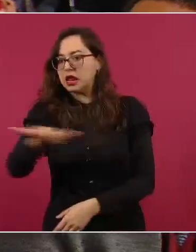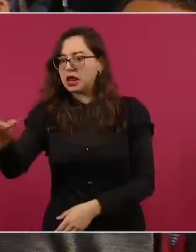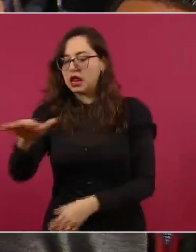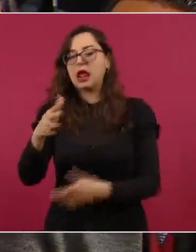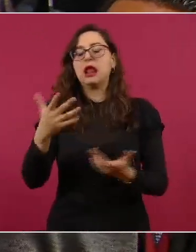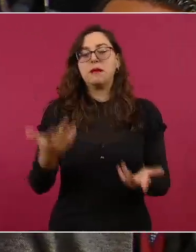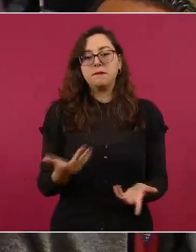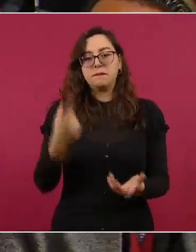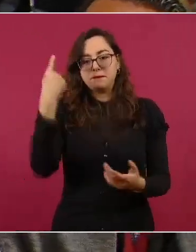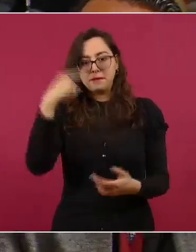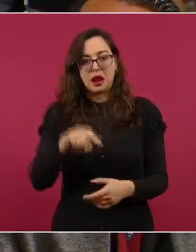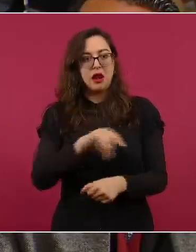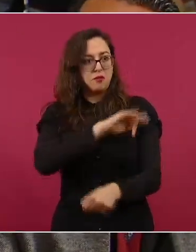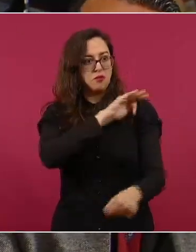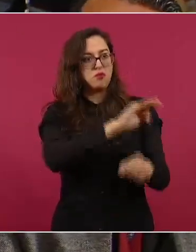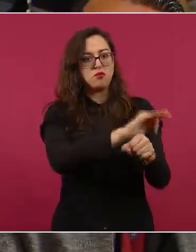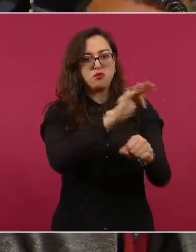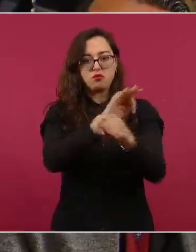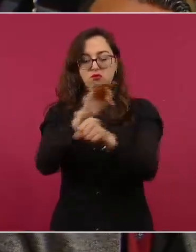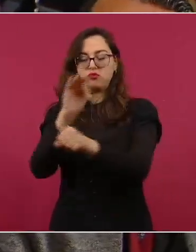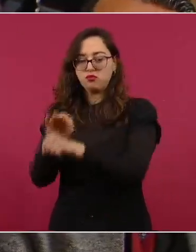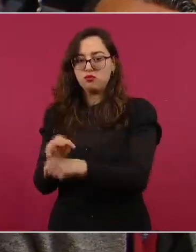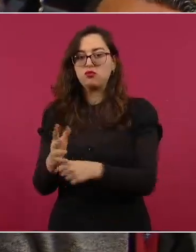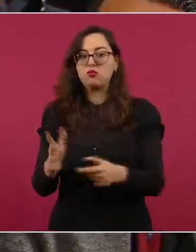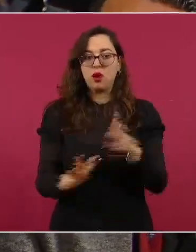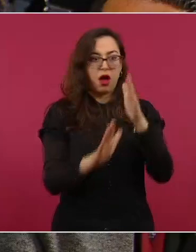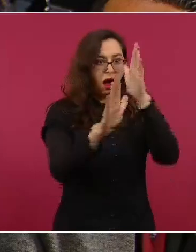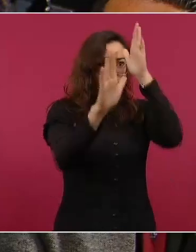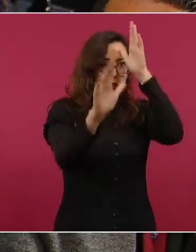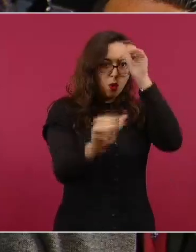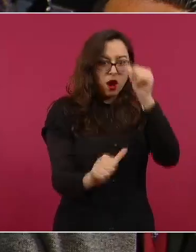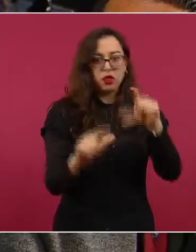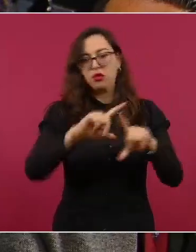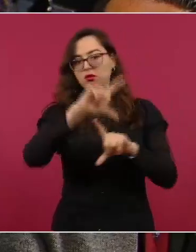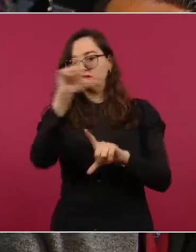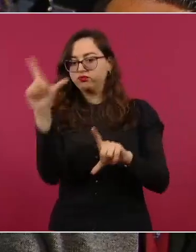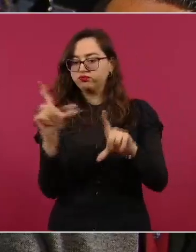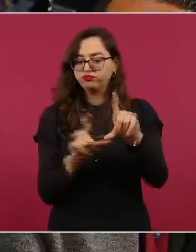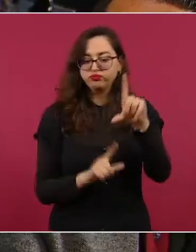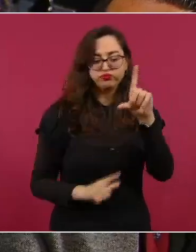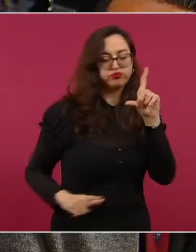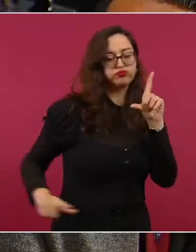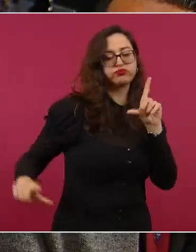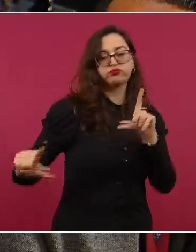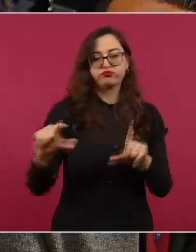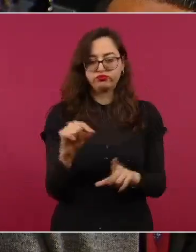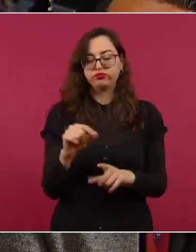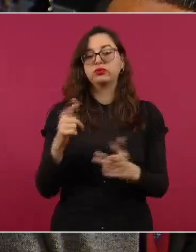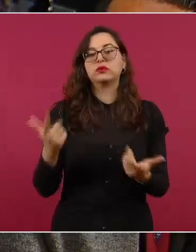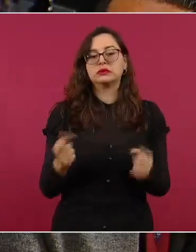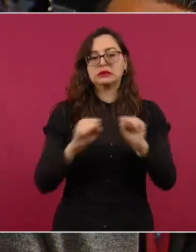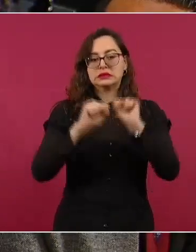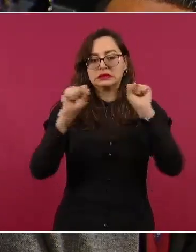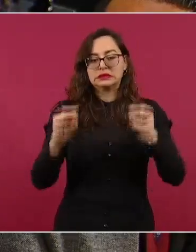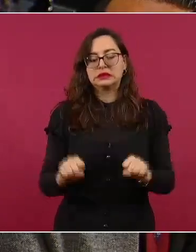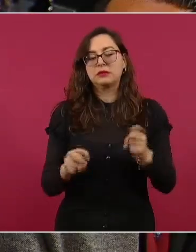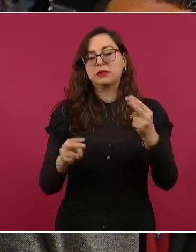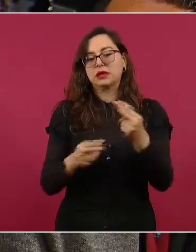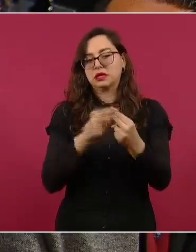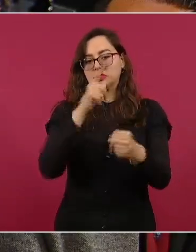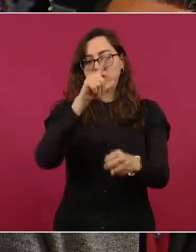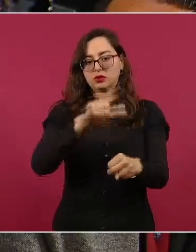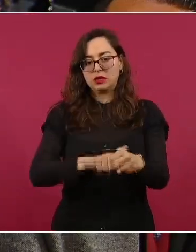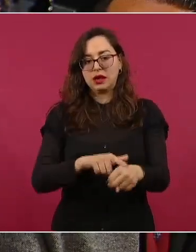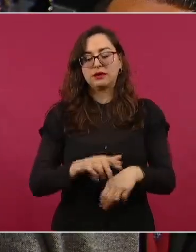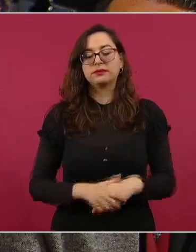que de existir acordarían políticas públicas en todo el territorio nacional derivadas de los acuerdos propios de un sistema nacional.